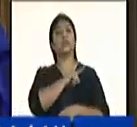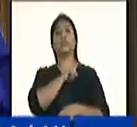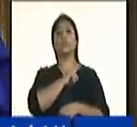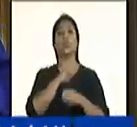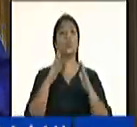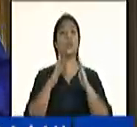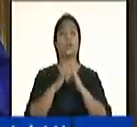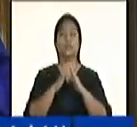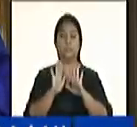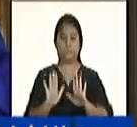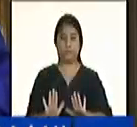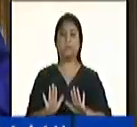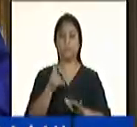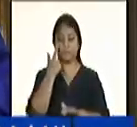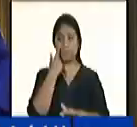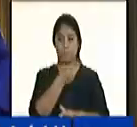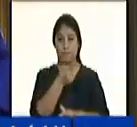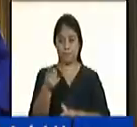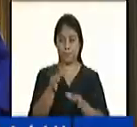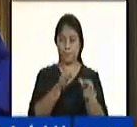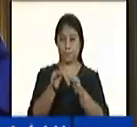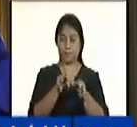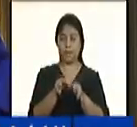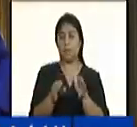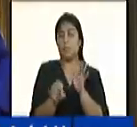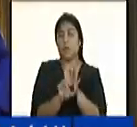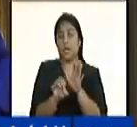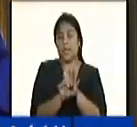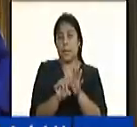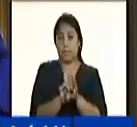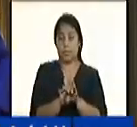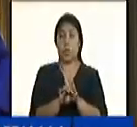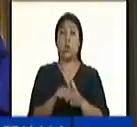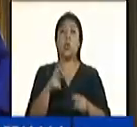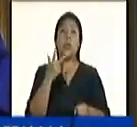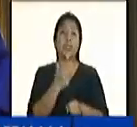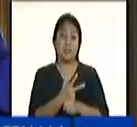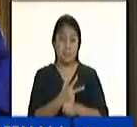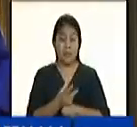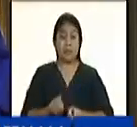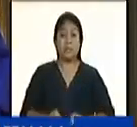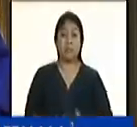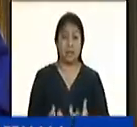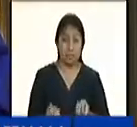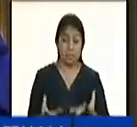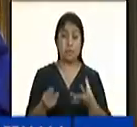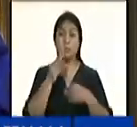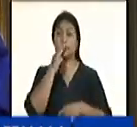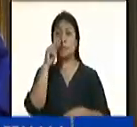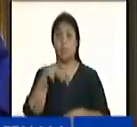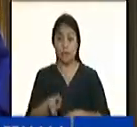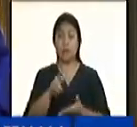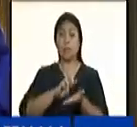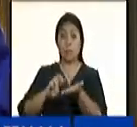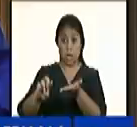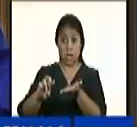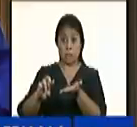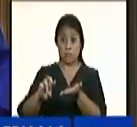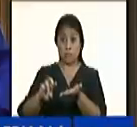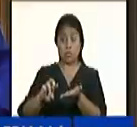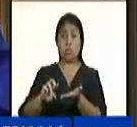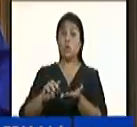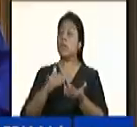queda de la siguiente manera. Los habitantes de los departamentos de Guatemala, Zacatepeques, Chimaltenango y El Progreso